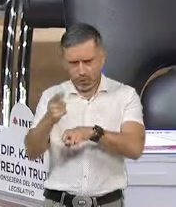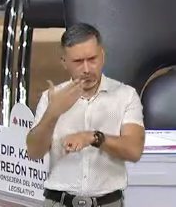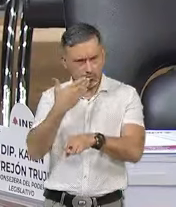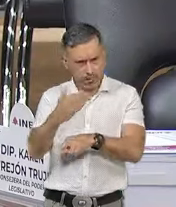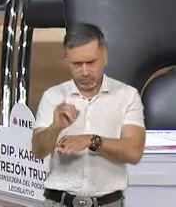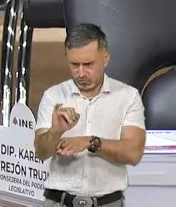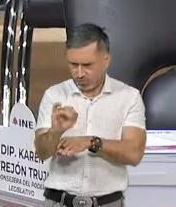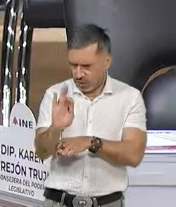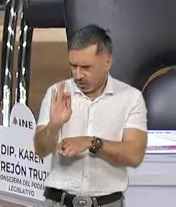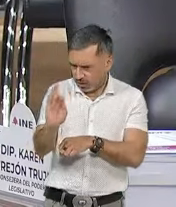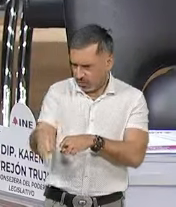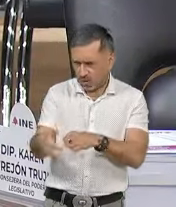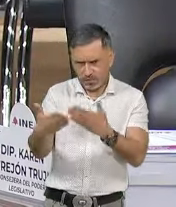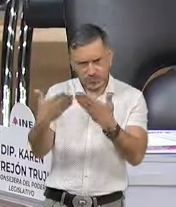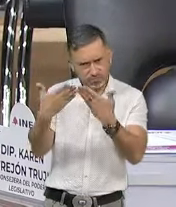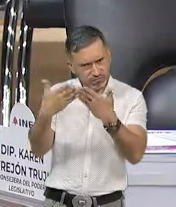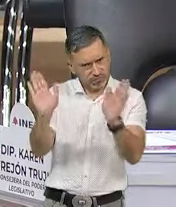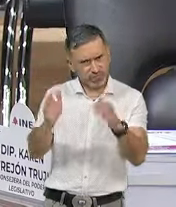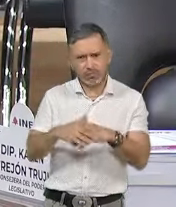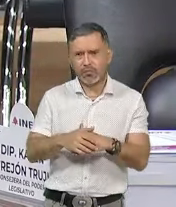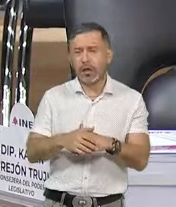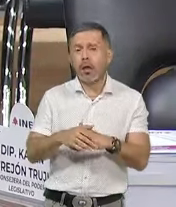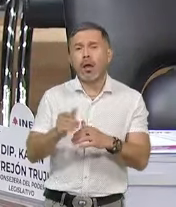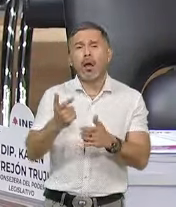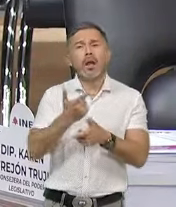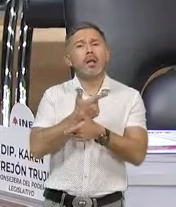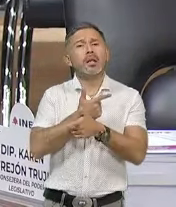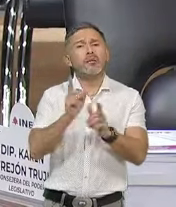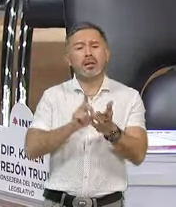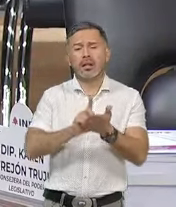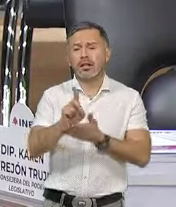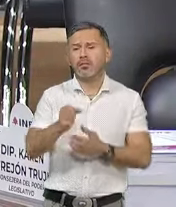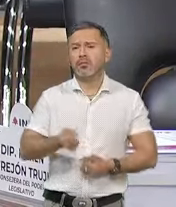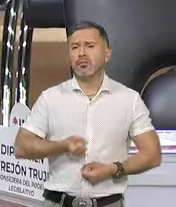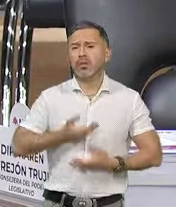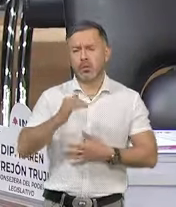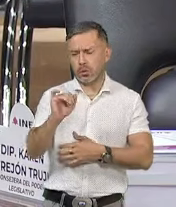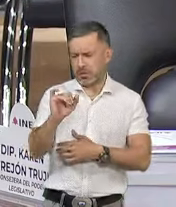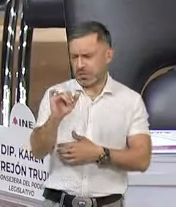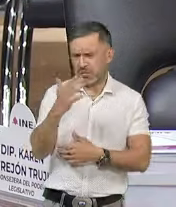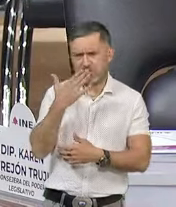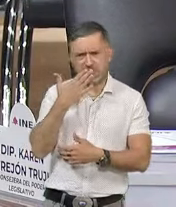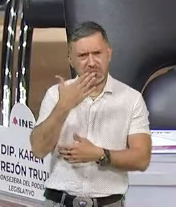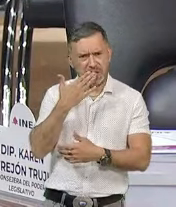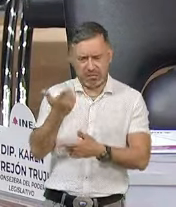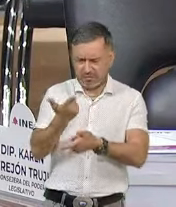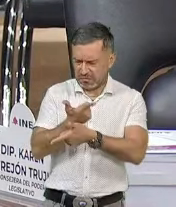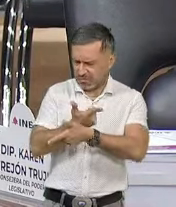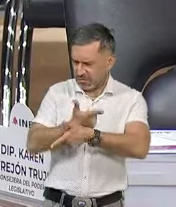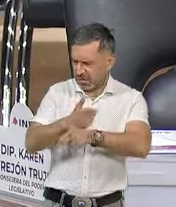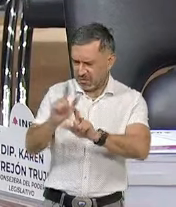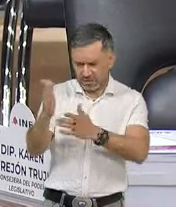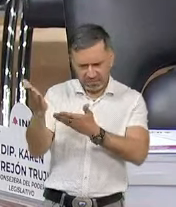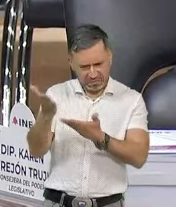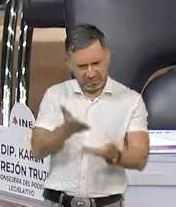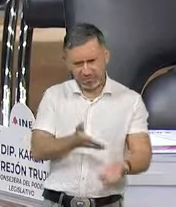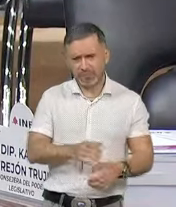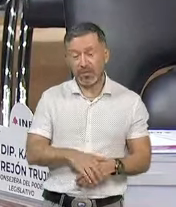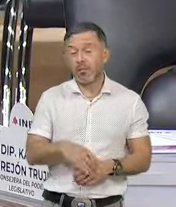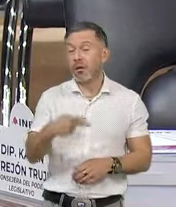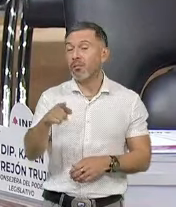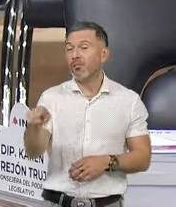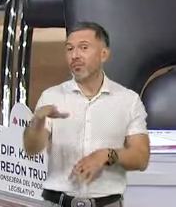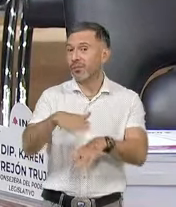bienvenida la libertad de expresión pero no confundamos la